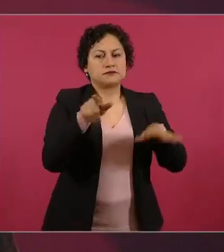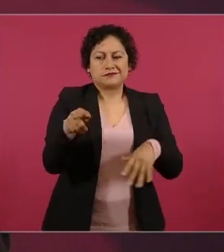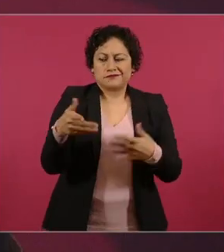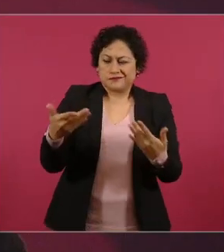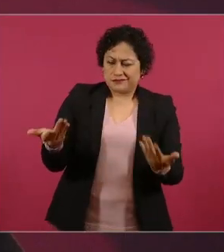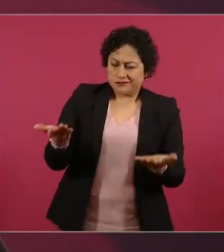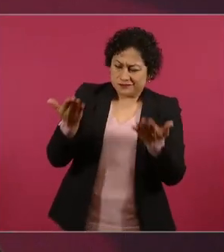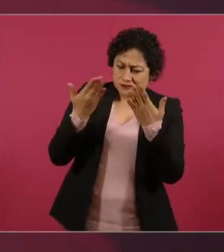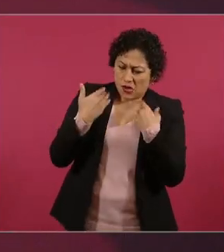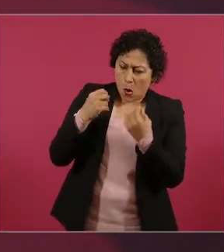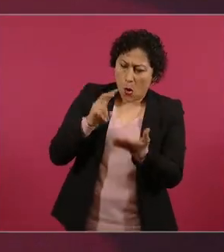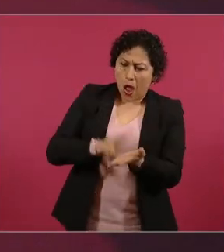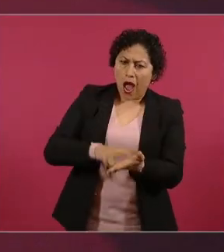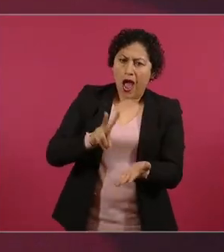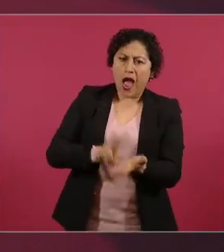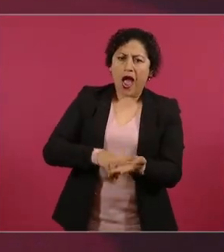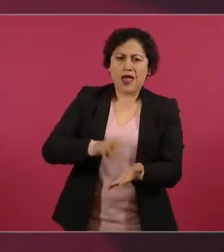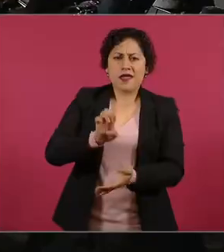que